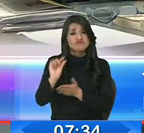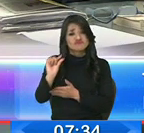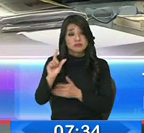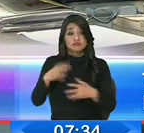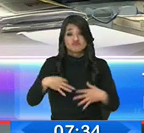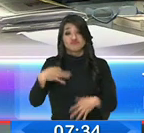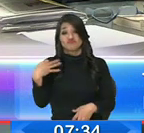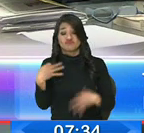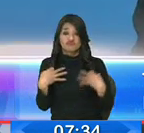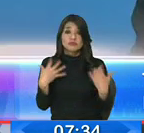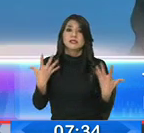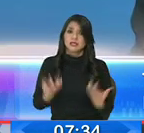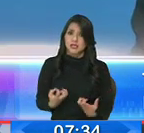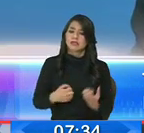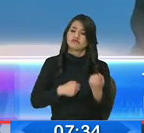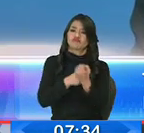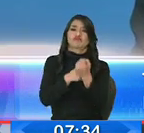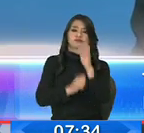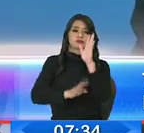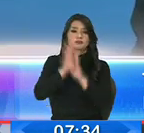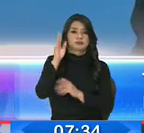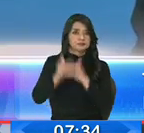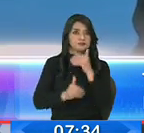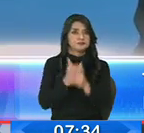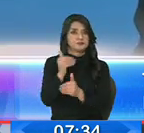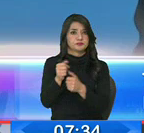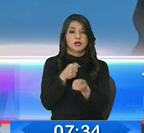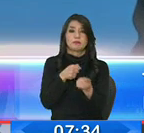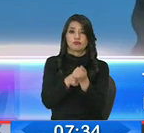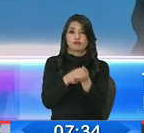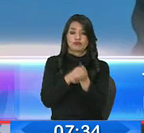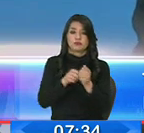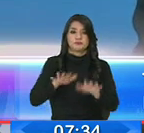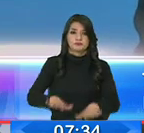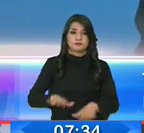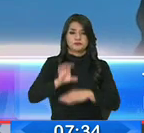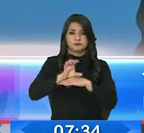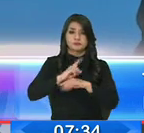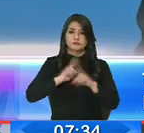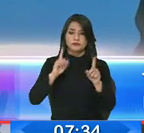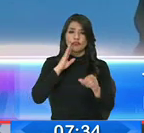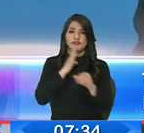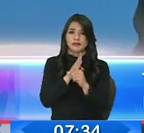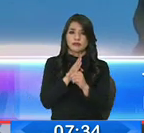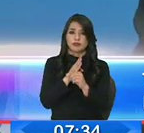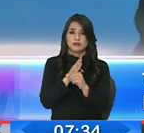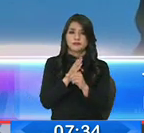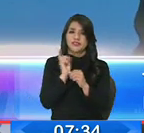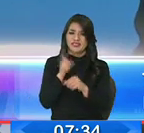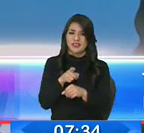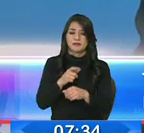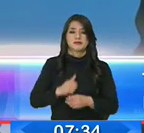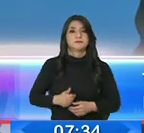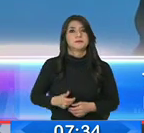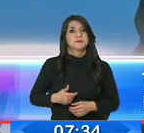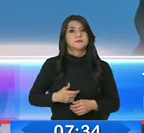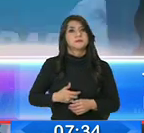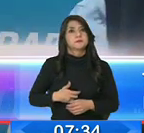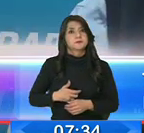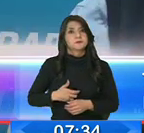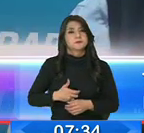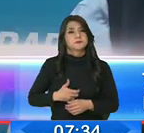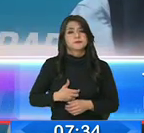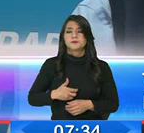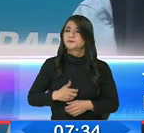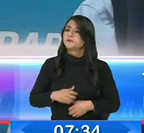querer emprender ese camino, que tiene que ser un camino de objetivos, no un camino de posiciones. ¿Cómo